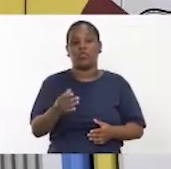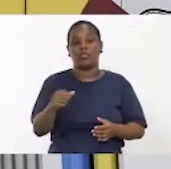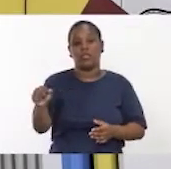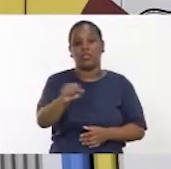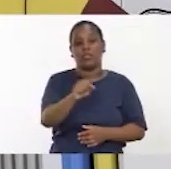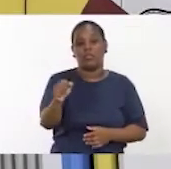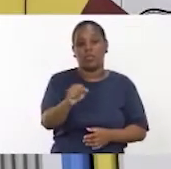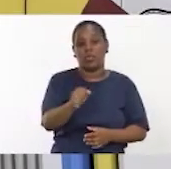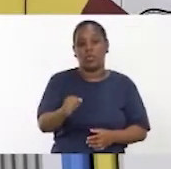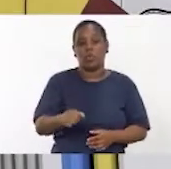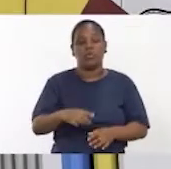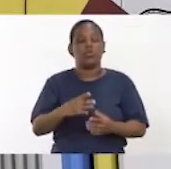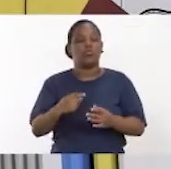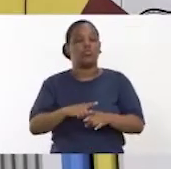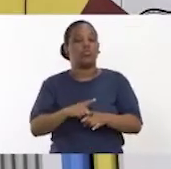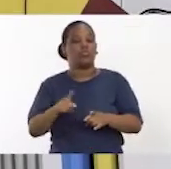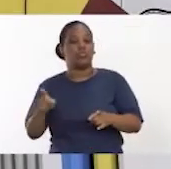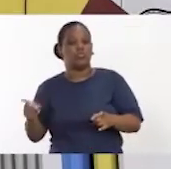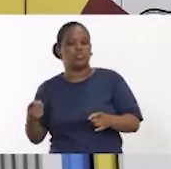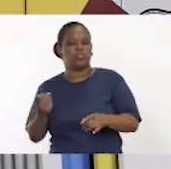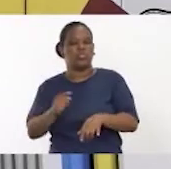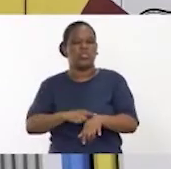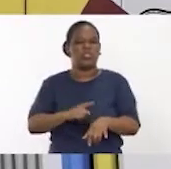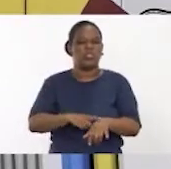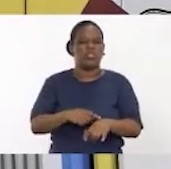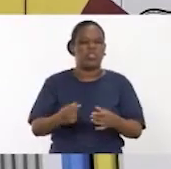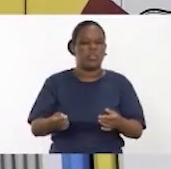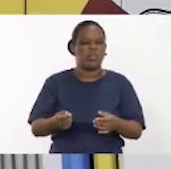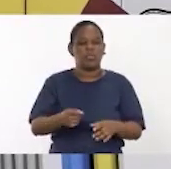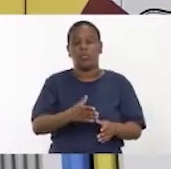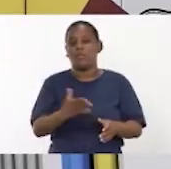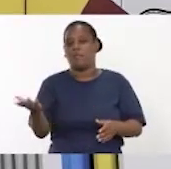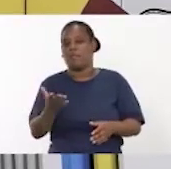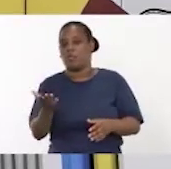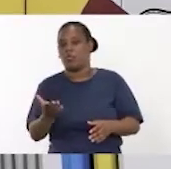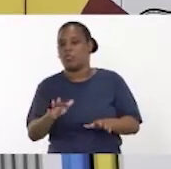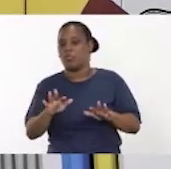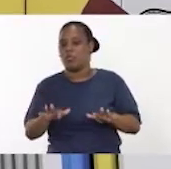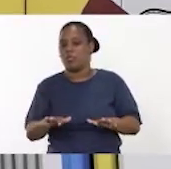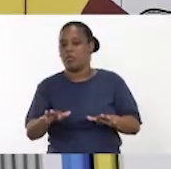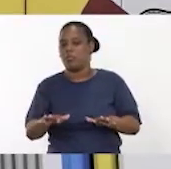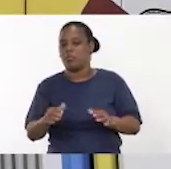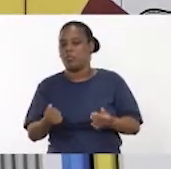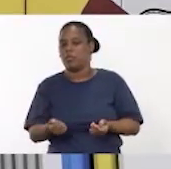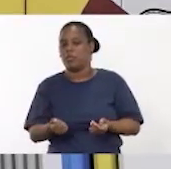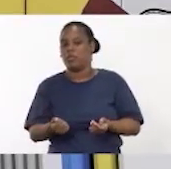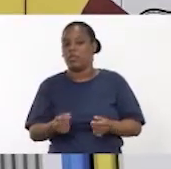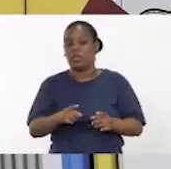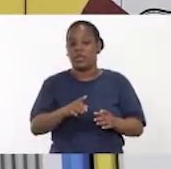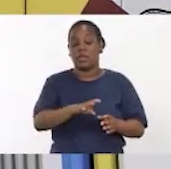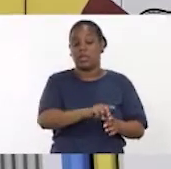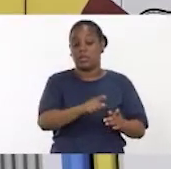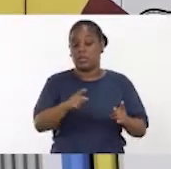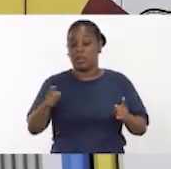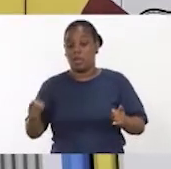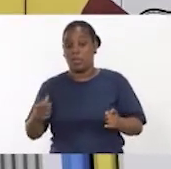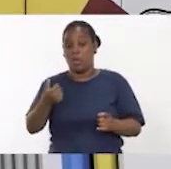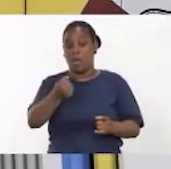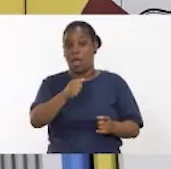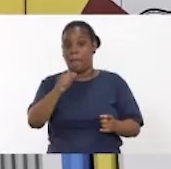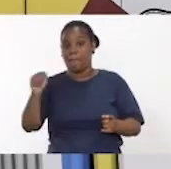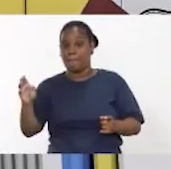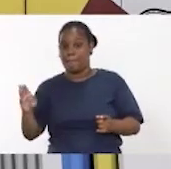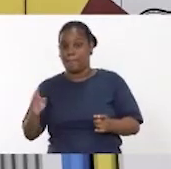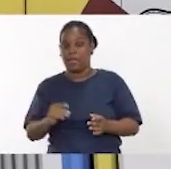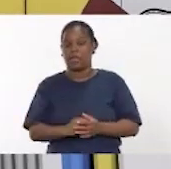movió a velocidad constante? Calcular la aceleración en el tramo AB. Y